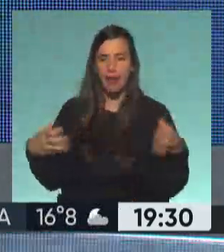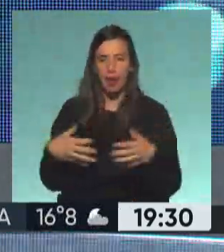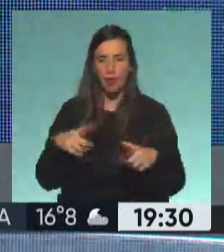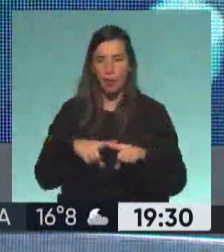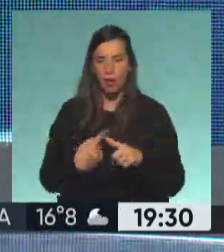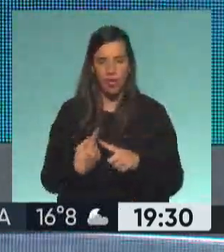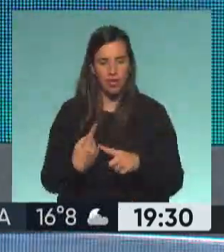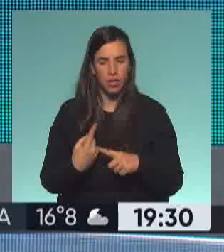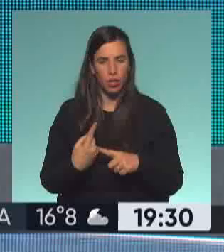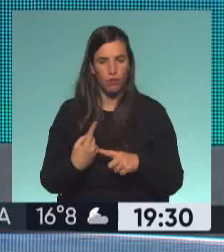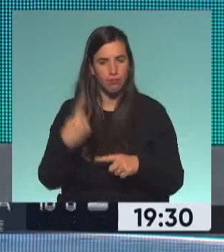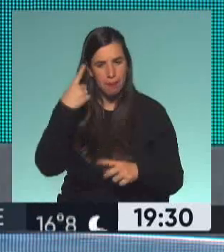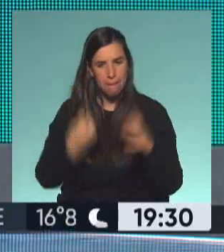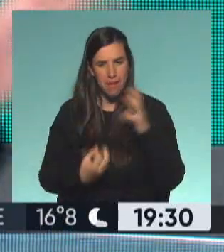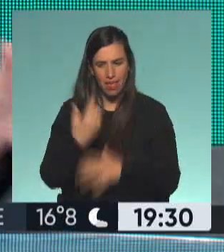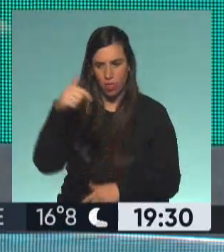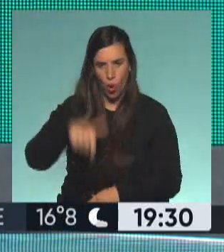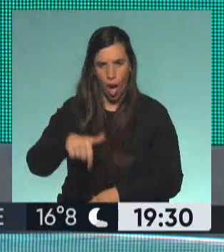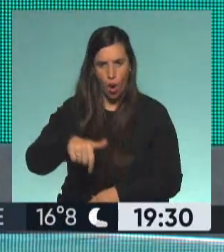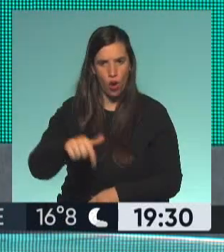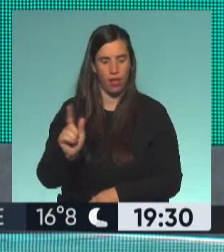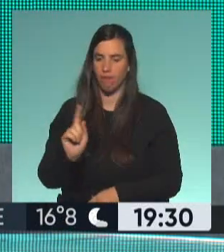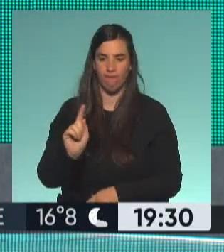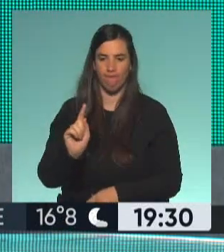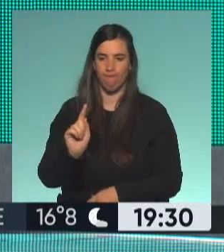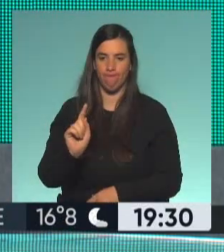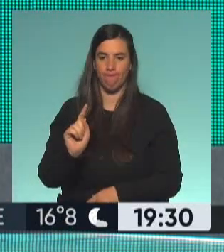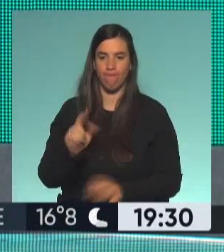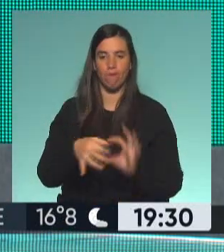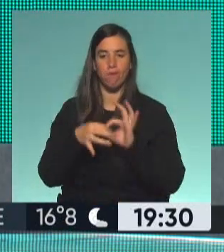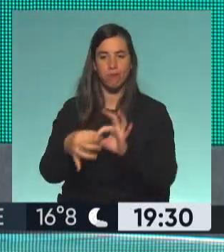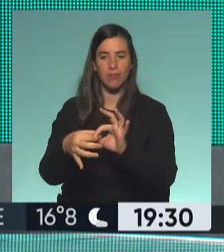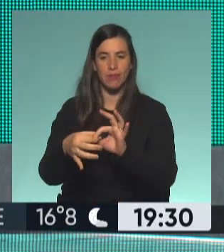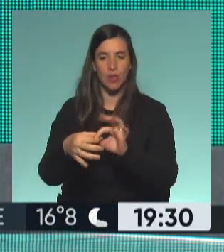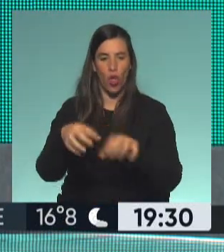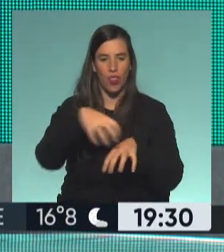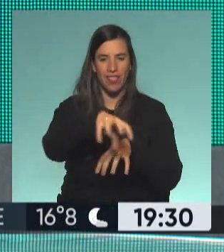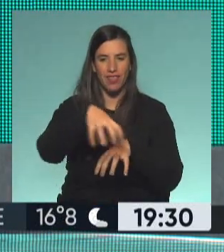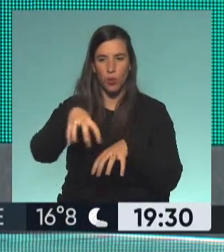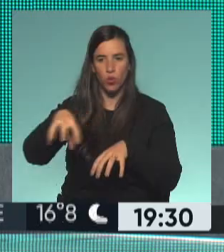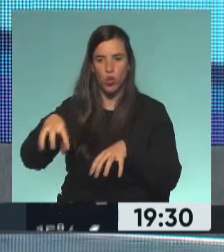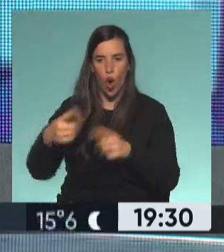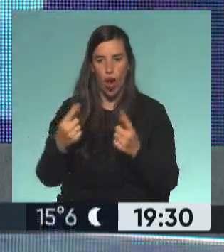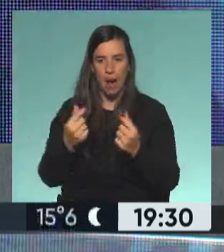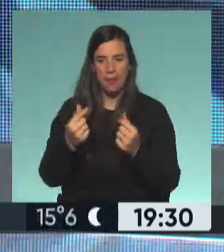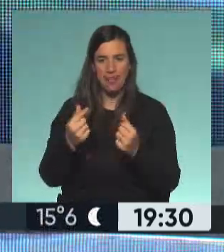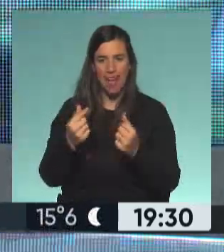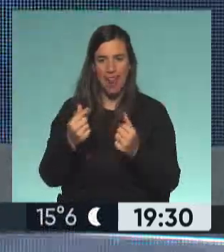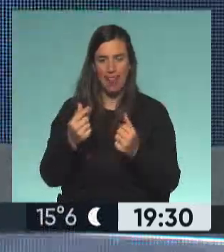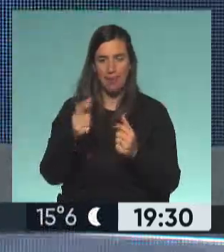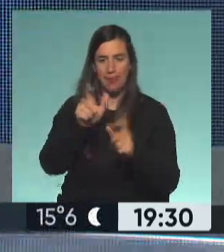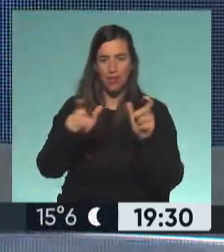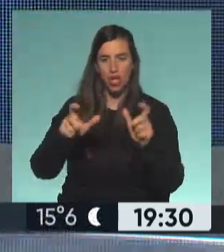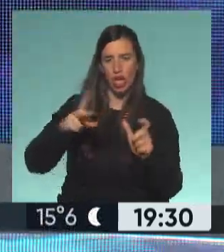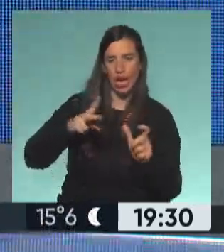¿eh? No. Tiene que ver con distribución, con capital, con ricos y pobres, no solo.